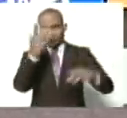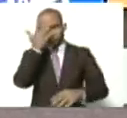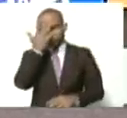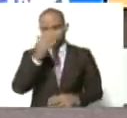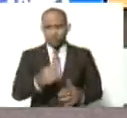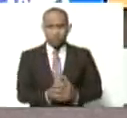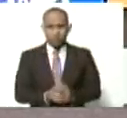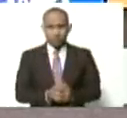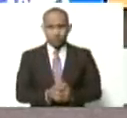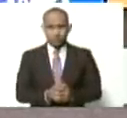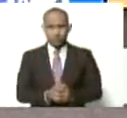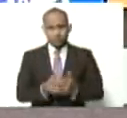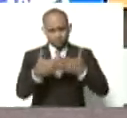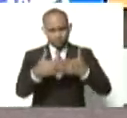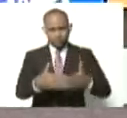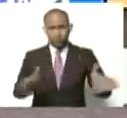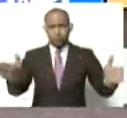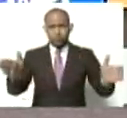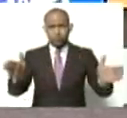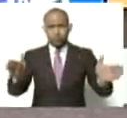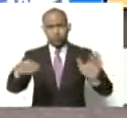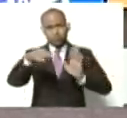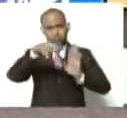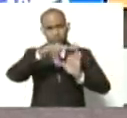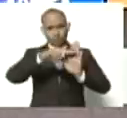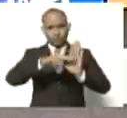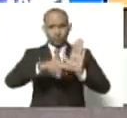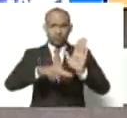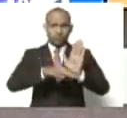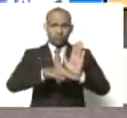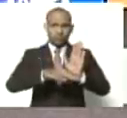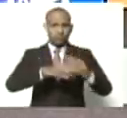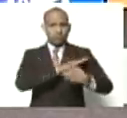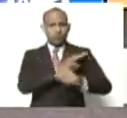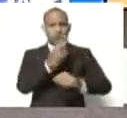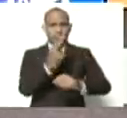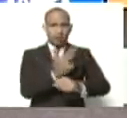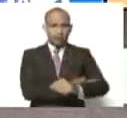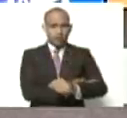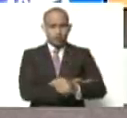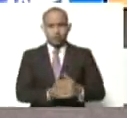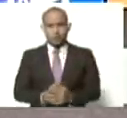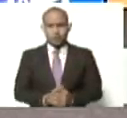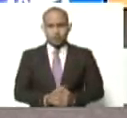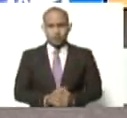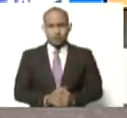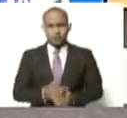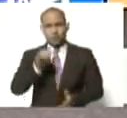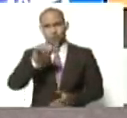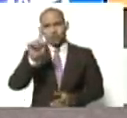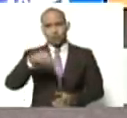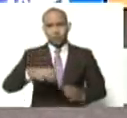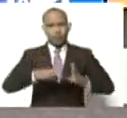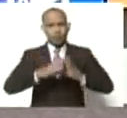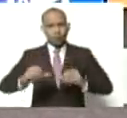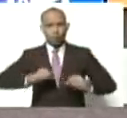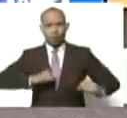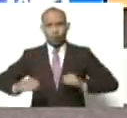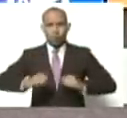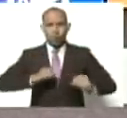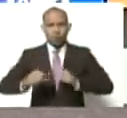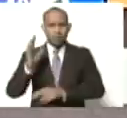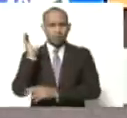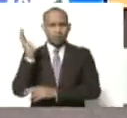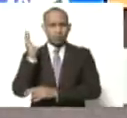la activación de la agenda de las fuerzas y de todos los movimientos del